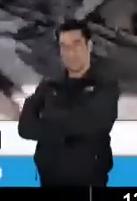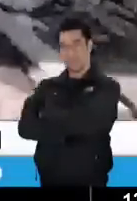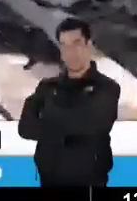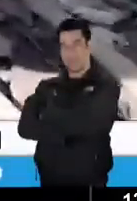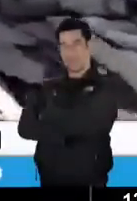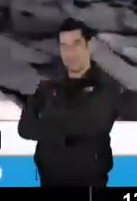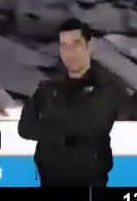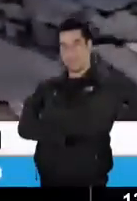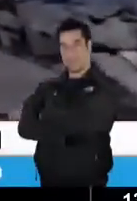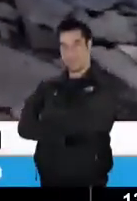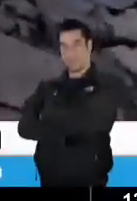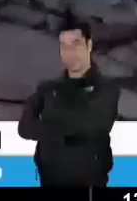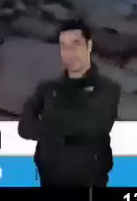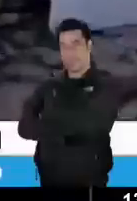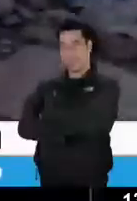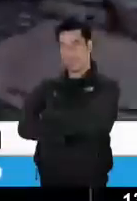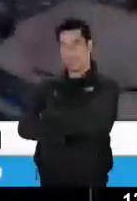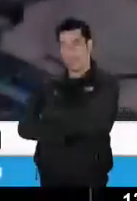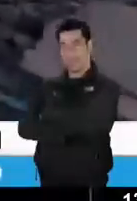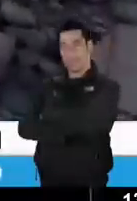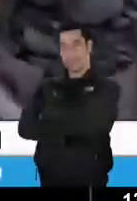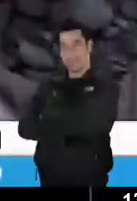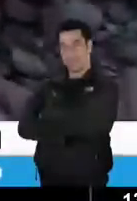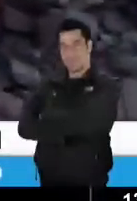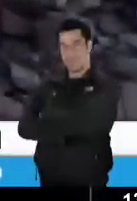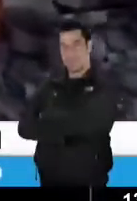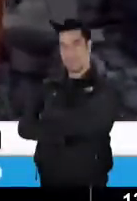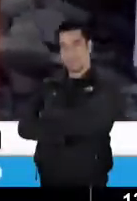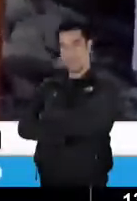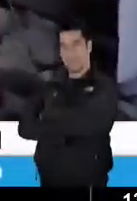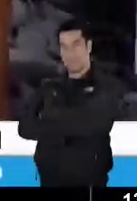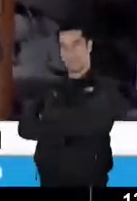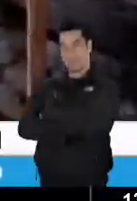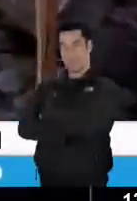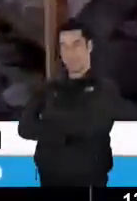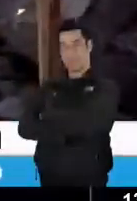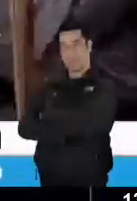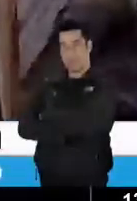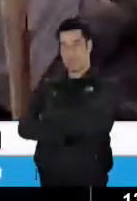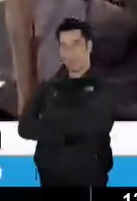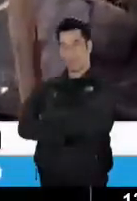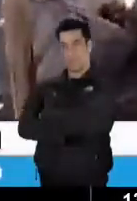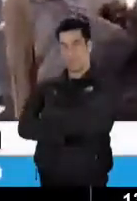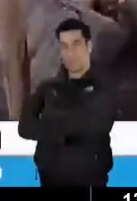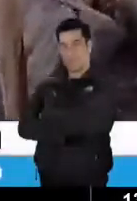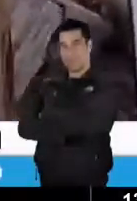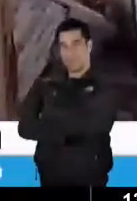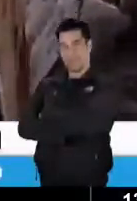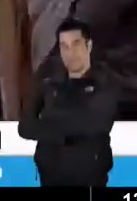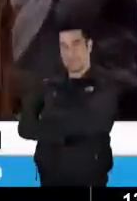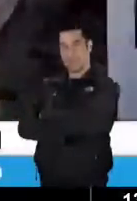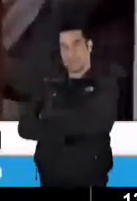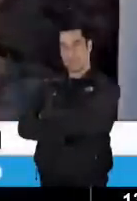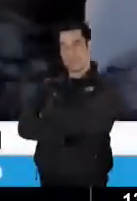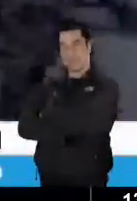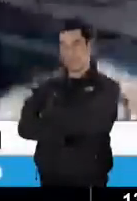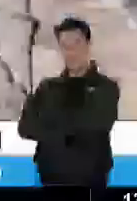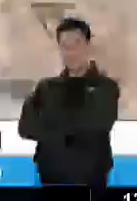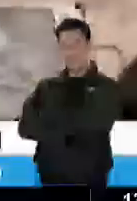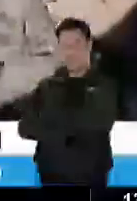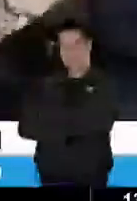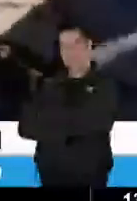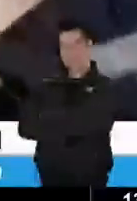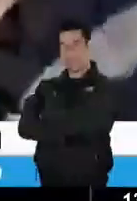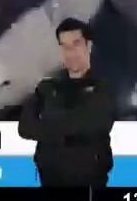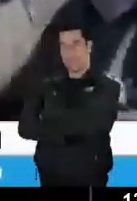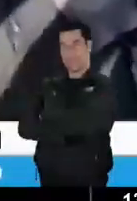hizo en el Congreso en Valparaíso. Una situación que, por supuesto, destacó el presidente Gabriel Boric y que dijo que todos